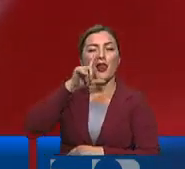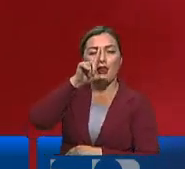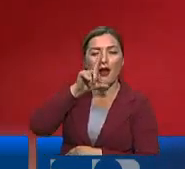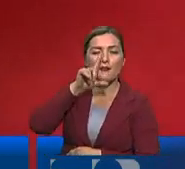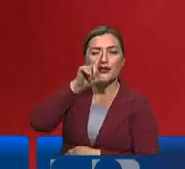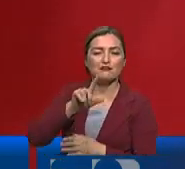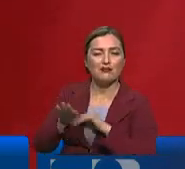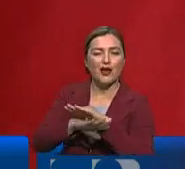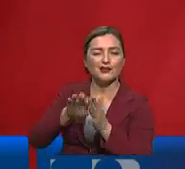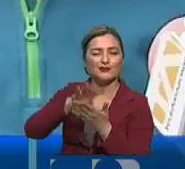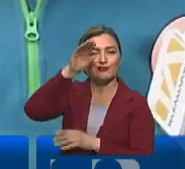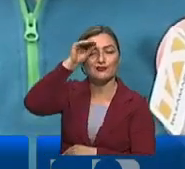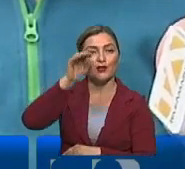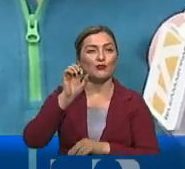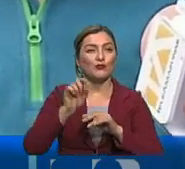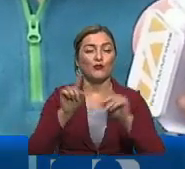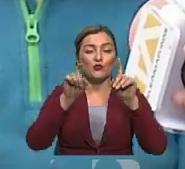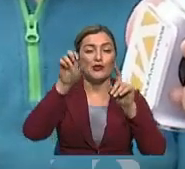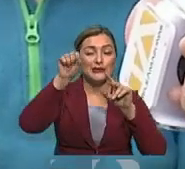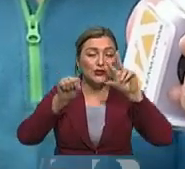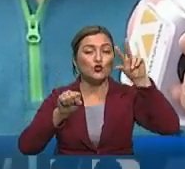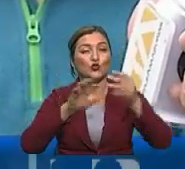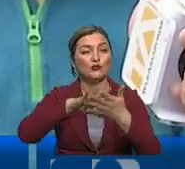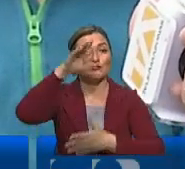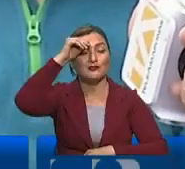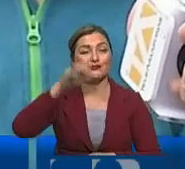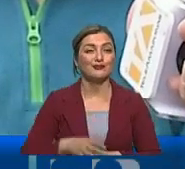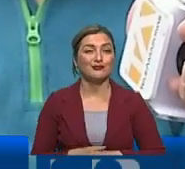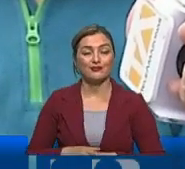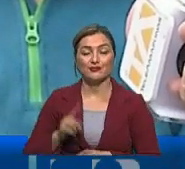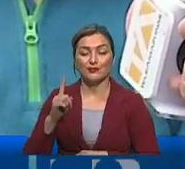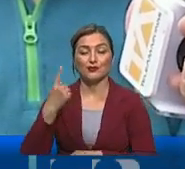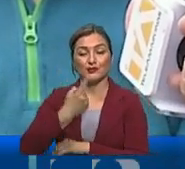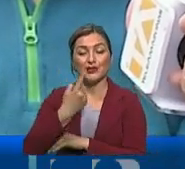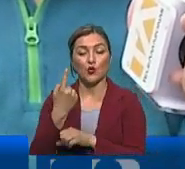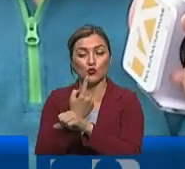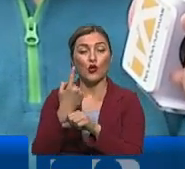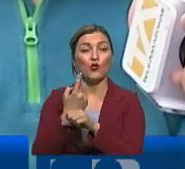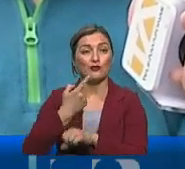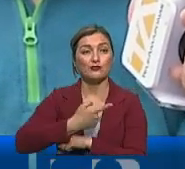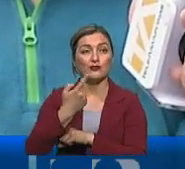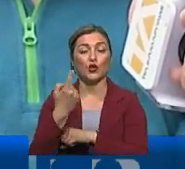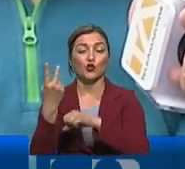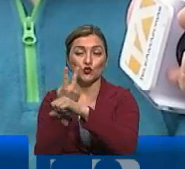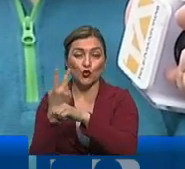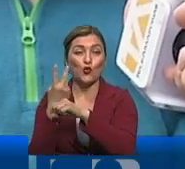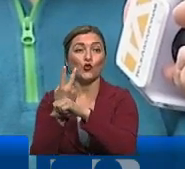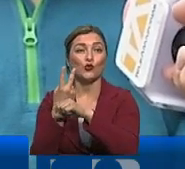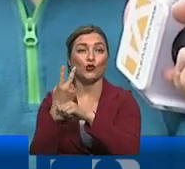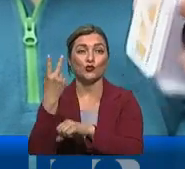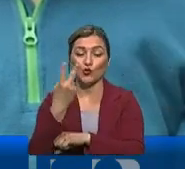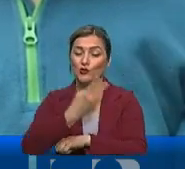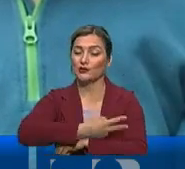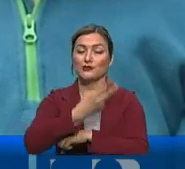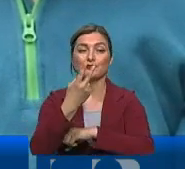aprender. ¿Pero aprendió? En este año está recibiendo una hora diario por 3 días y 2 horas por